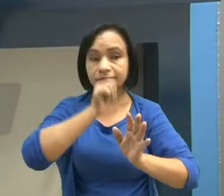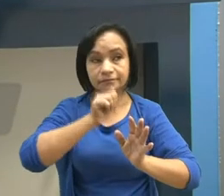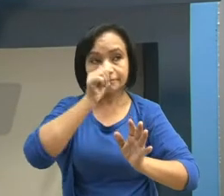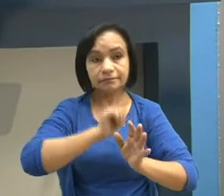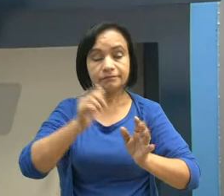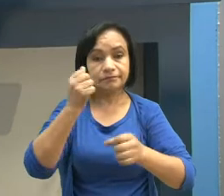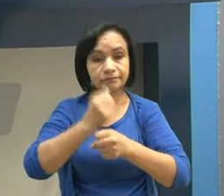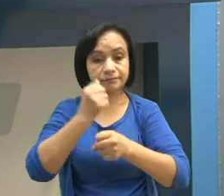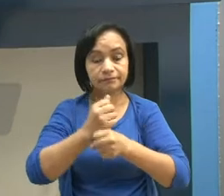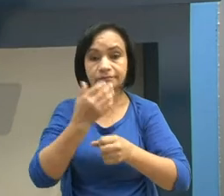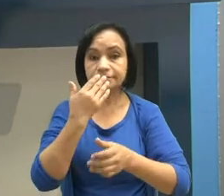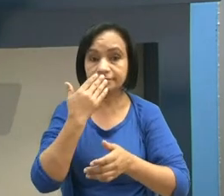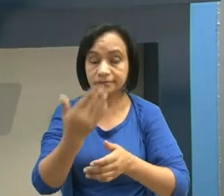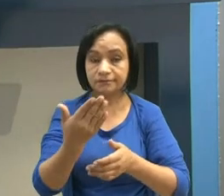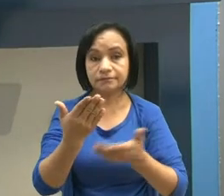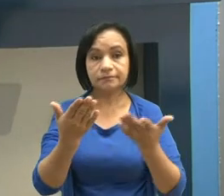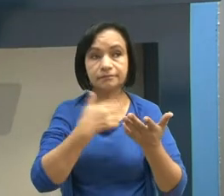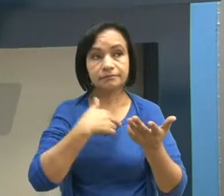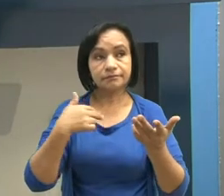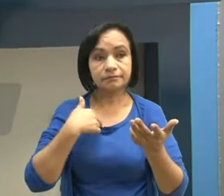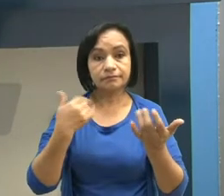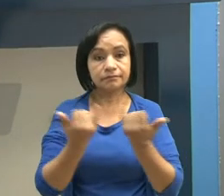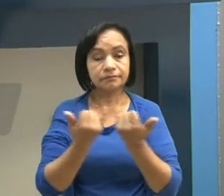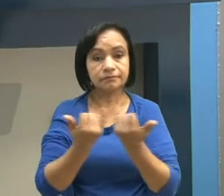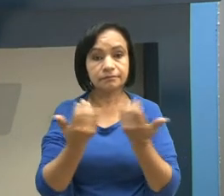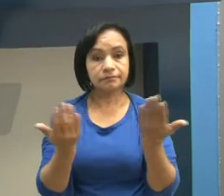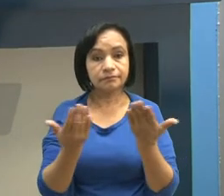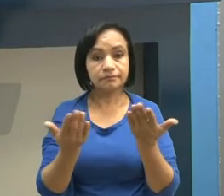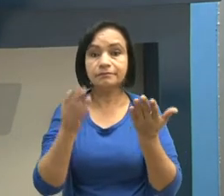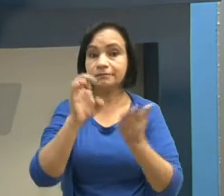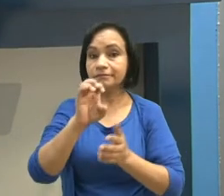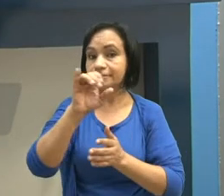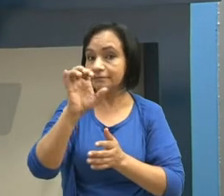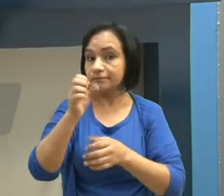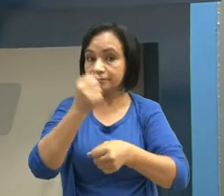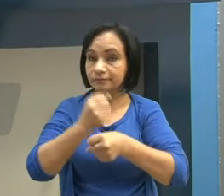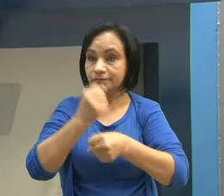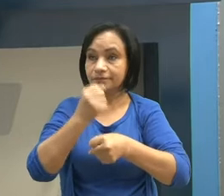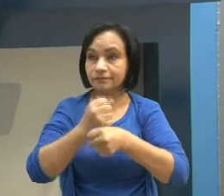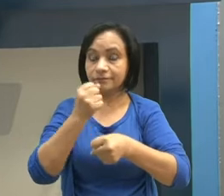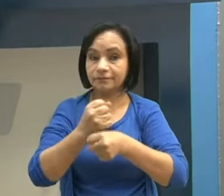que el agua sea potable. Y para eso también hay un eje de trabajo